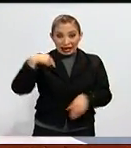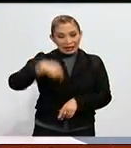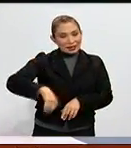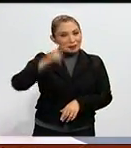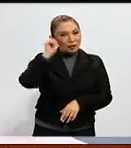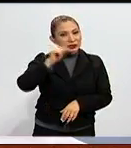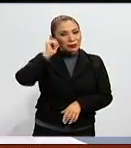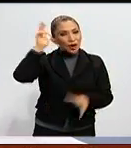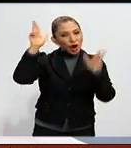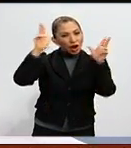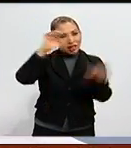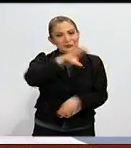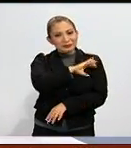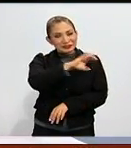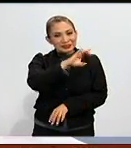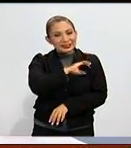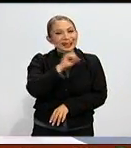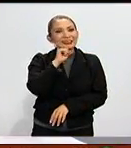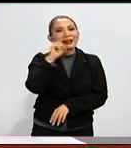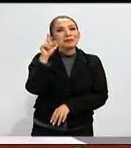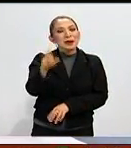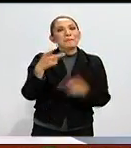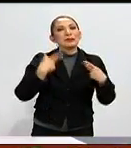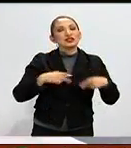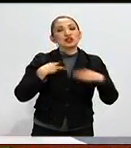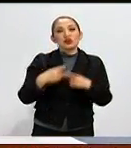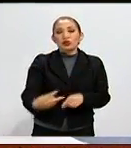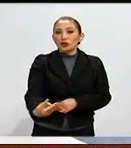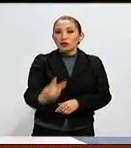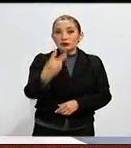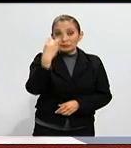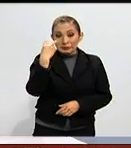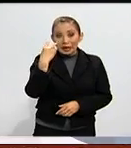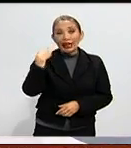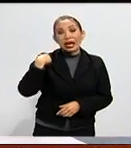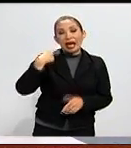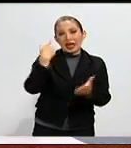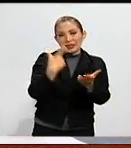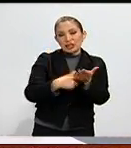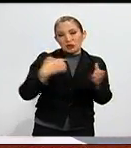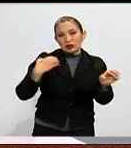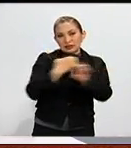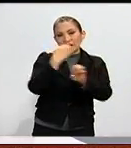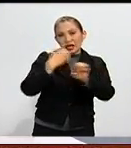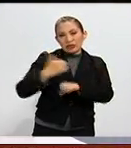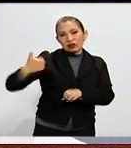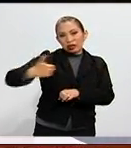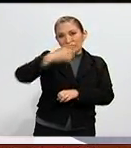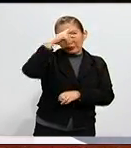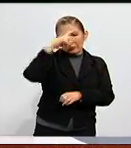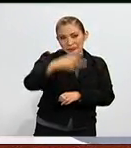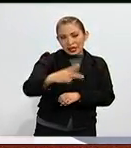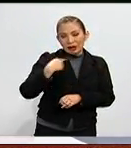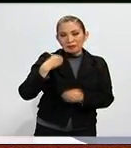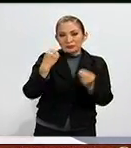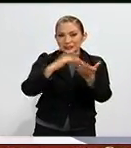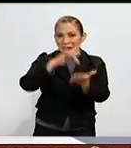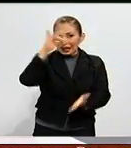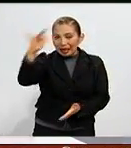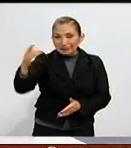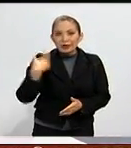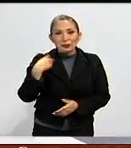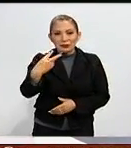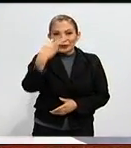como siempre, un saludo muy afectuoso también a quienes nos están viendo en el interior de la República Mexicana. Muchas gracias